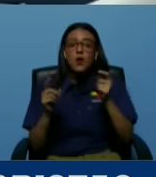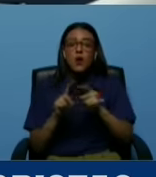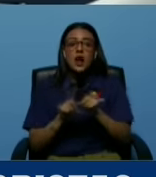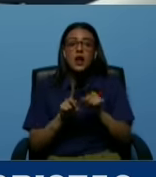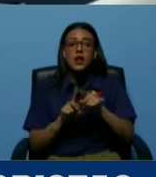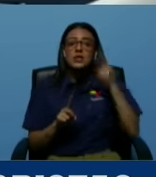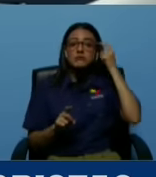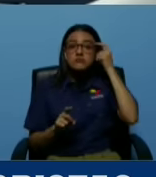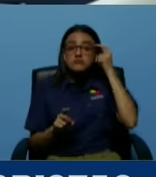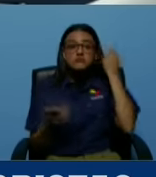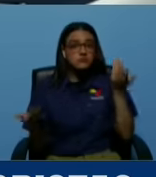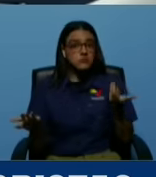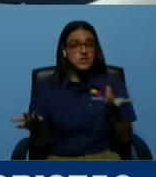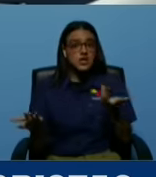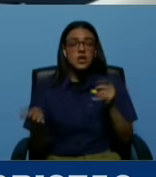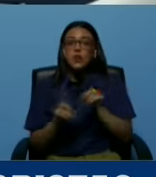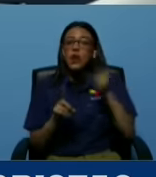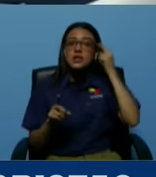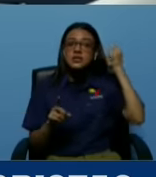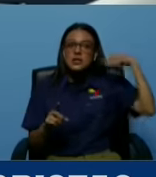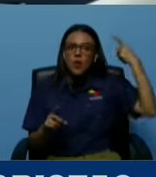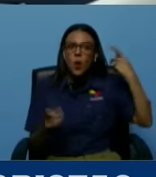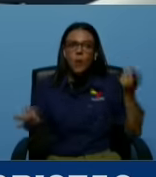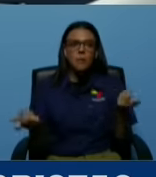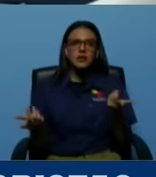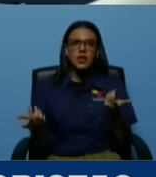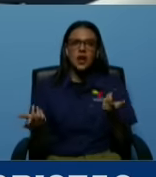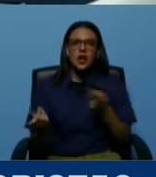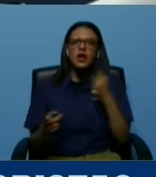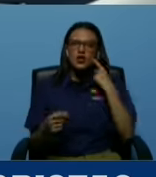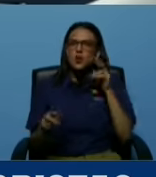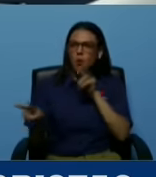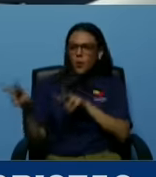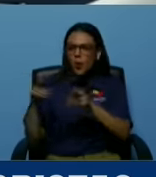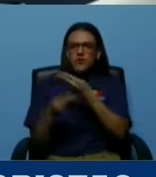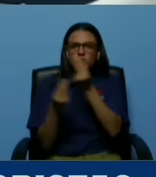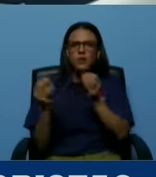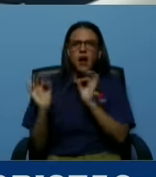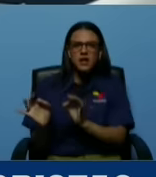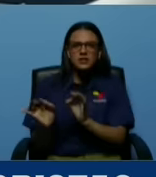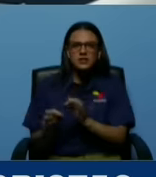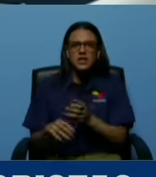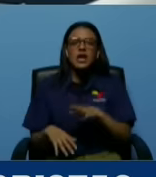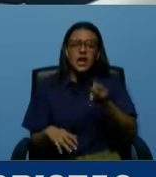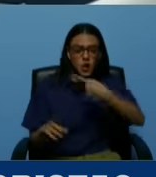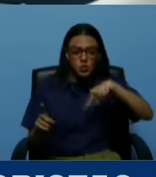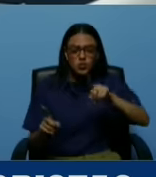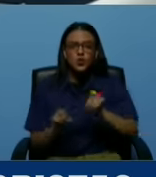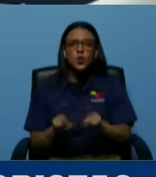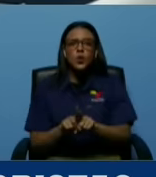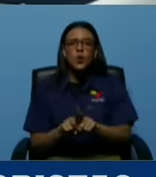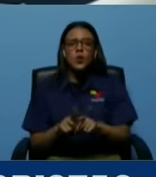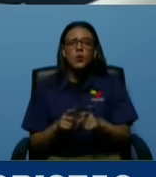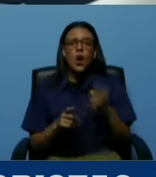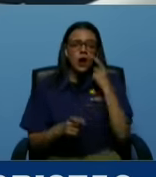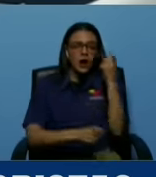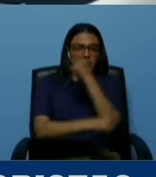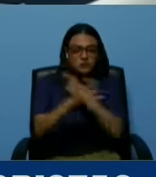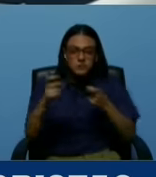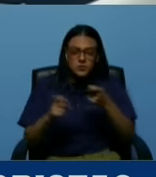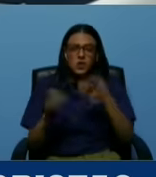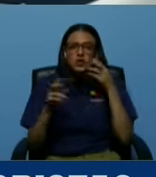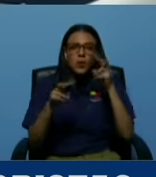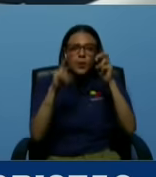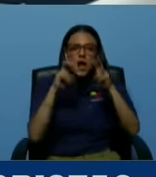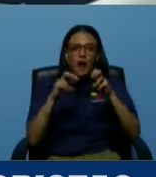esto. Y en este aspecto yo concluiría que nosotros abrimos la averiguación correspondiente en